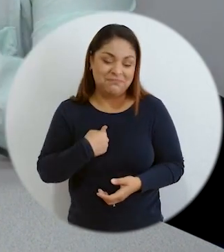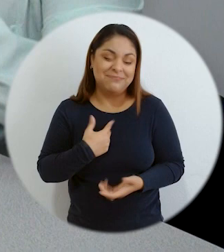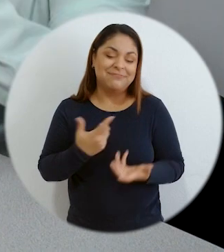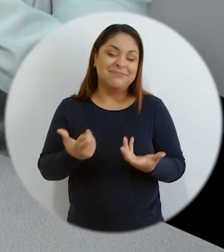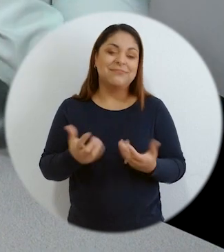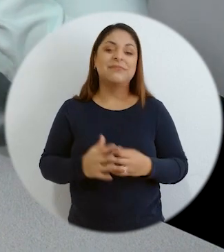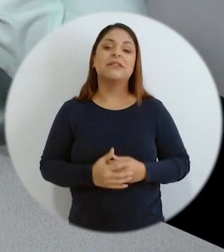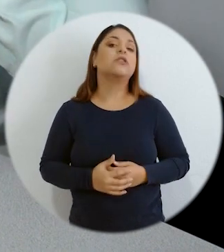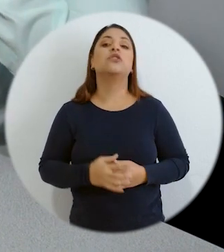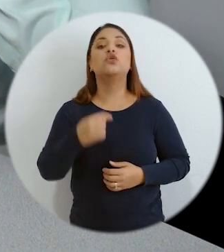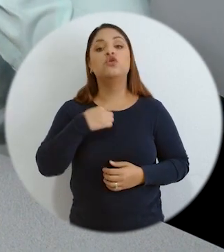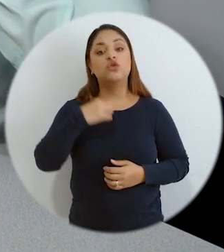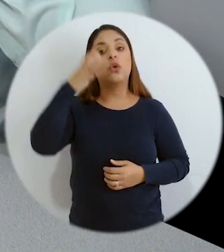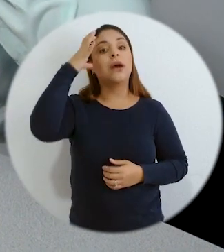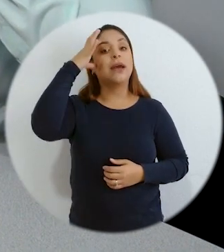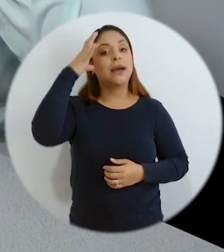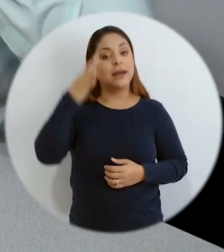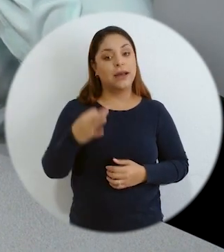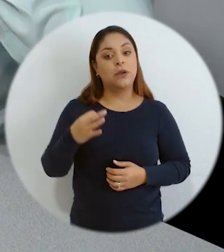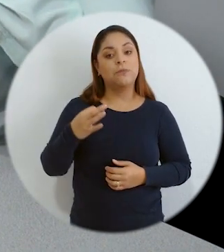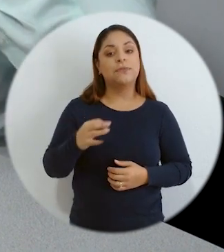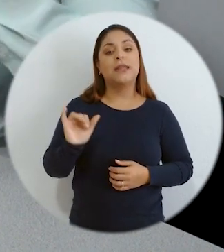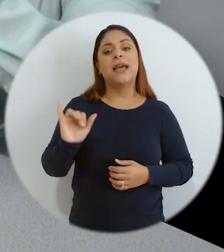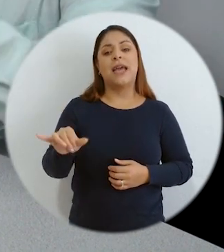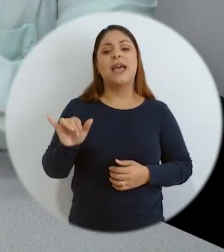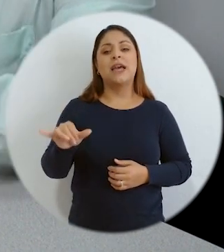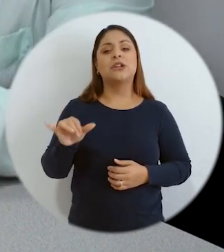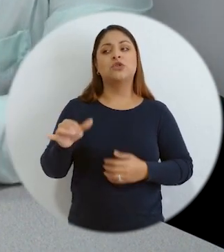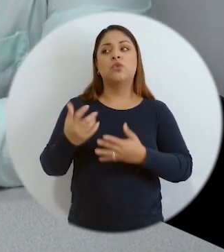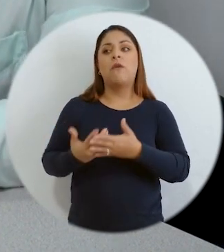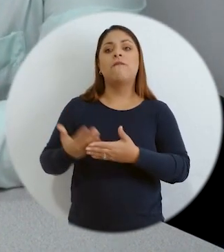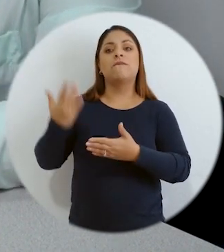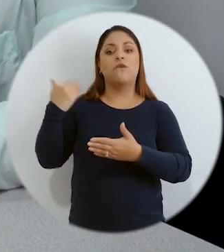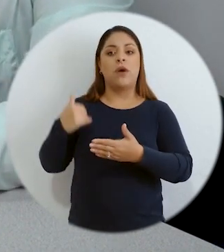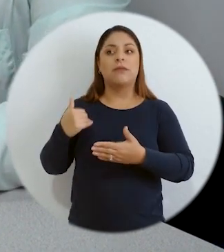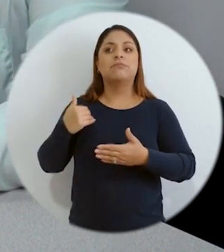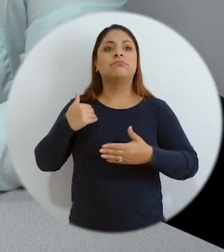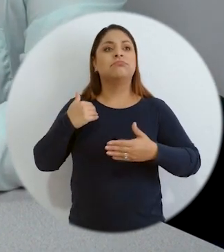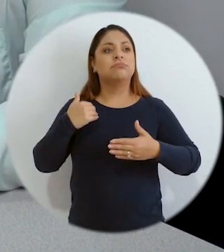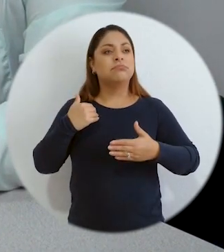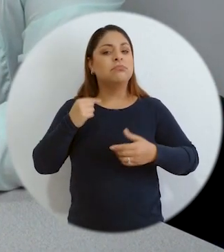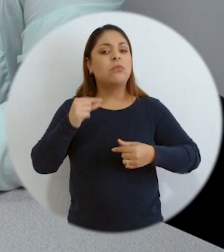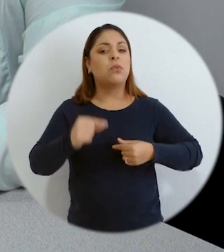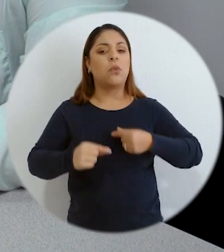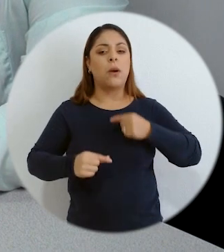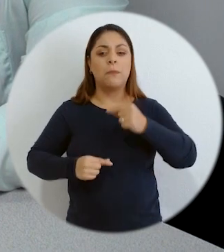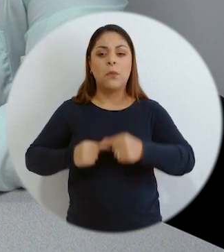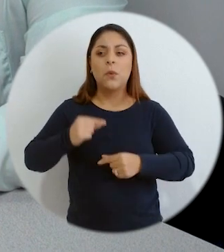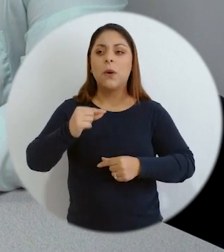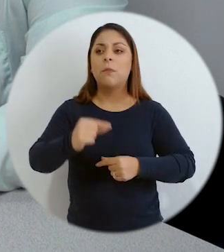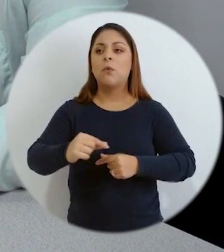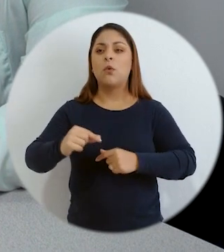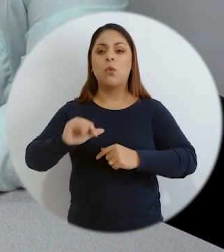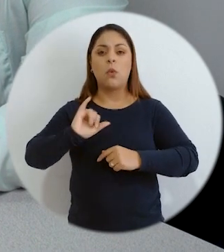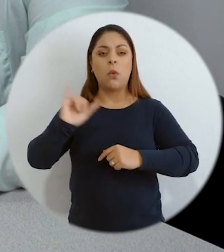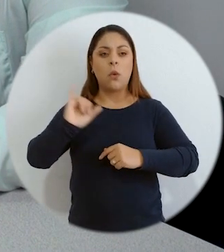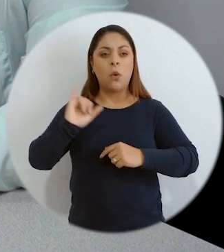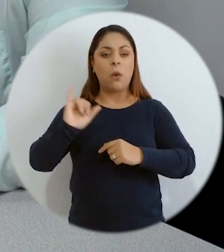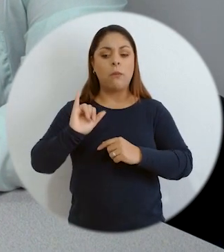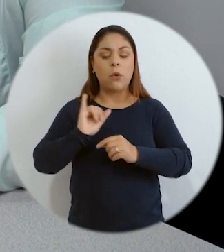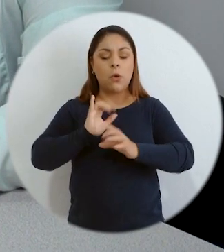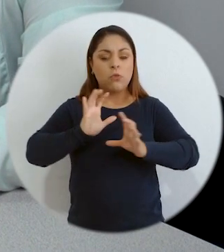mí. Entonces, yo creo que eso fue forjando en mí la